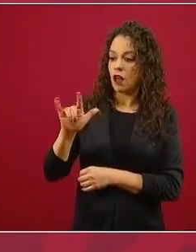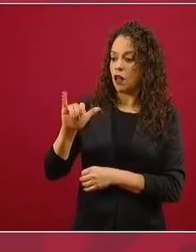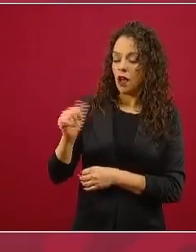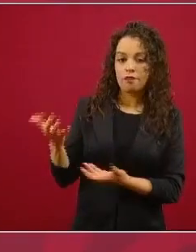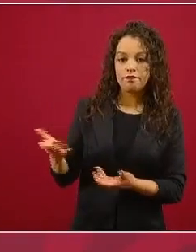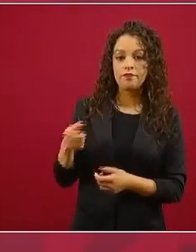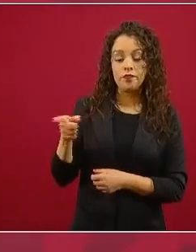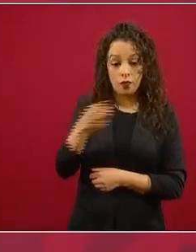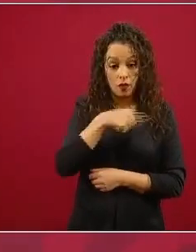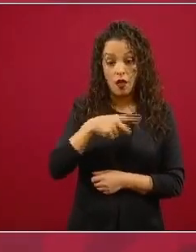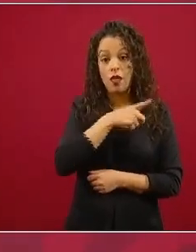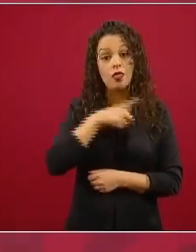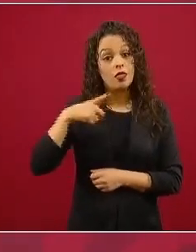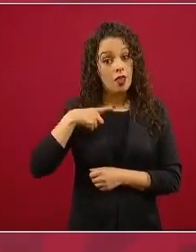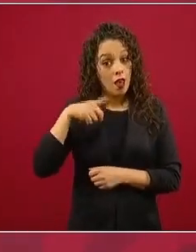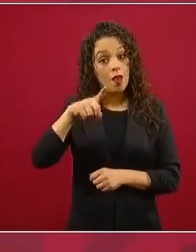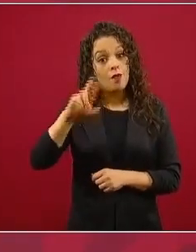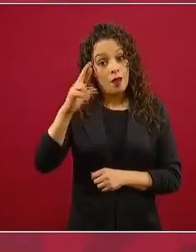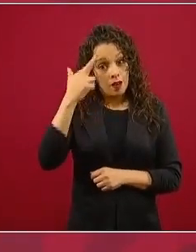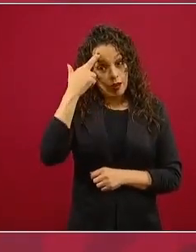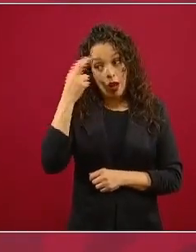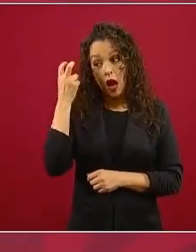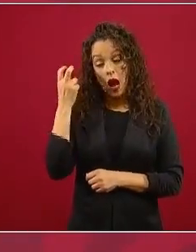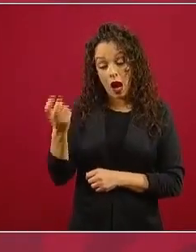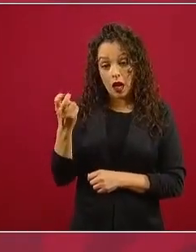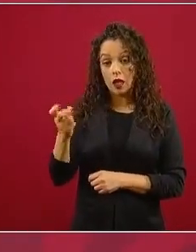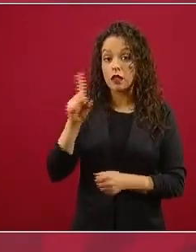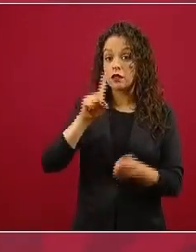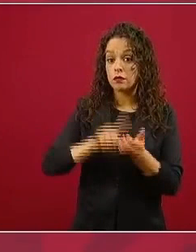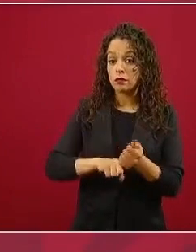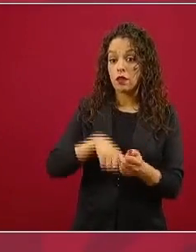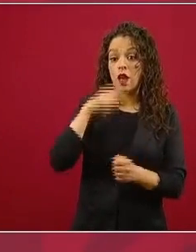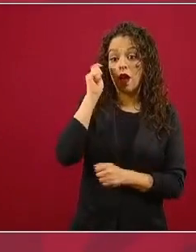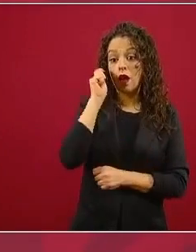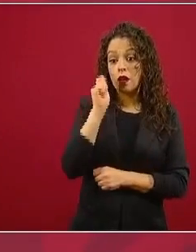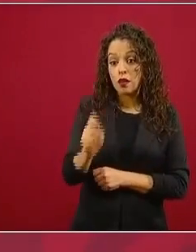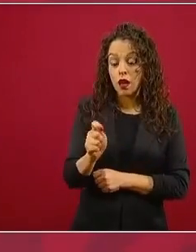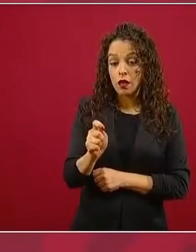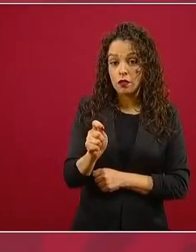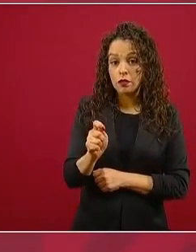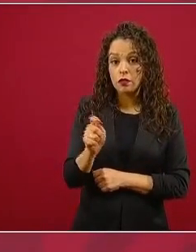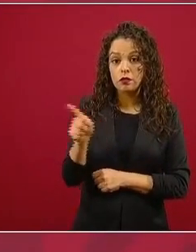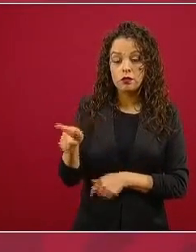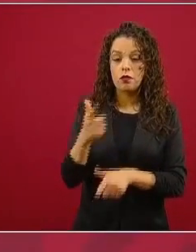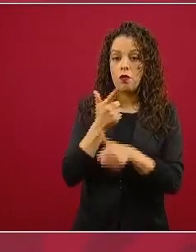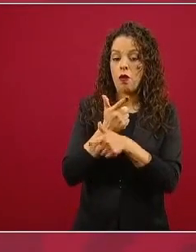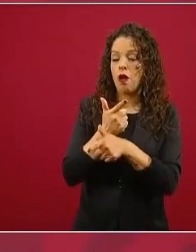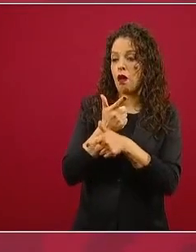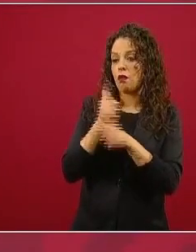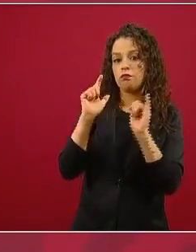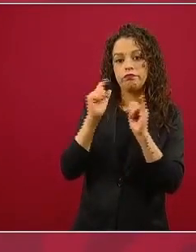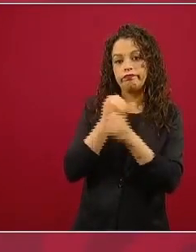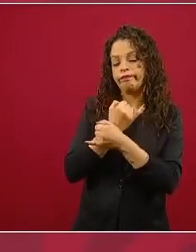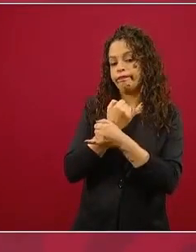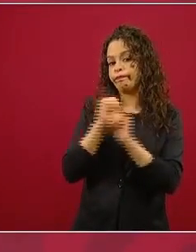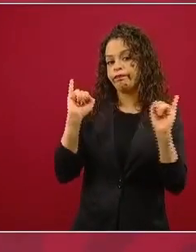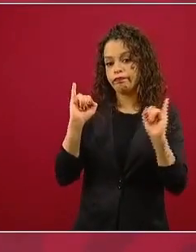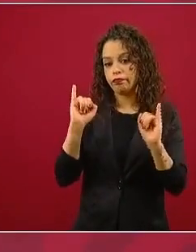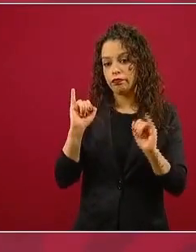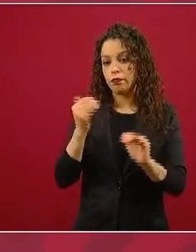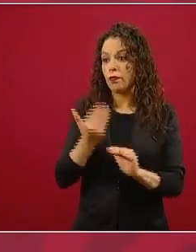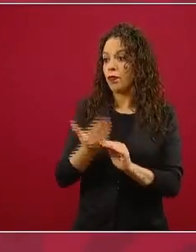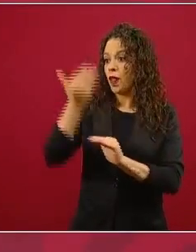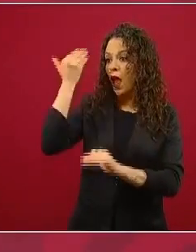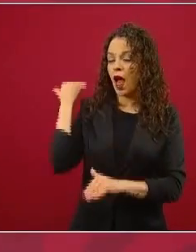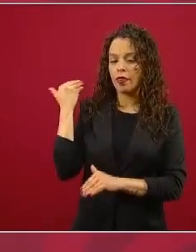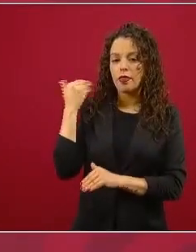es un organismo autónomo. Antes el fiscal, que se llamaba